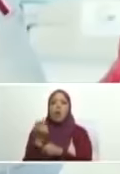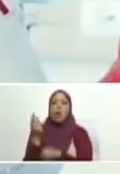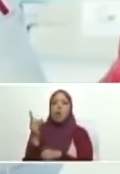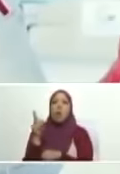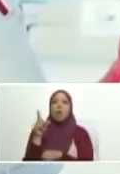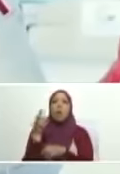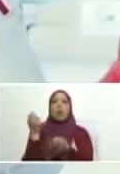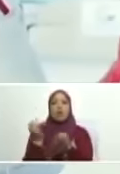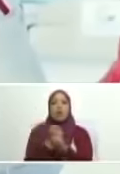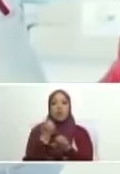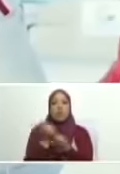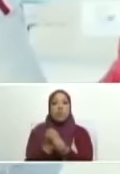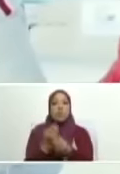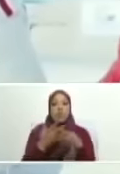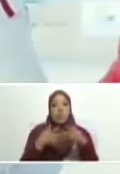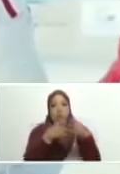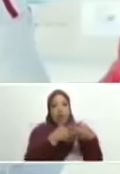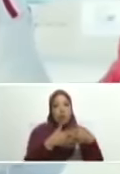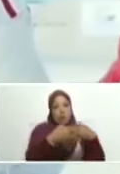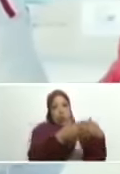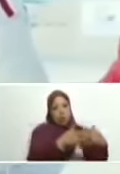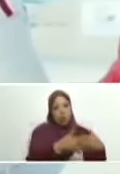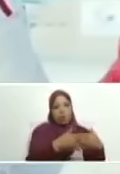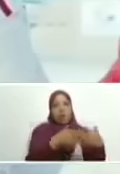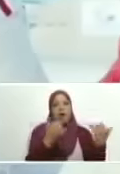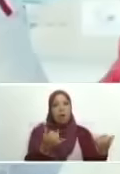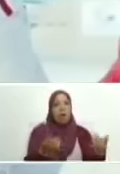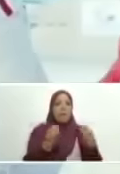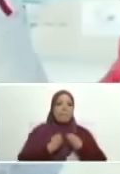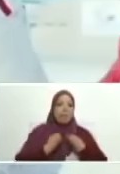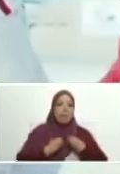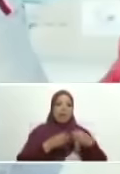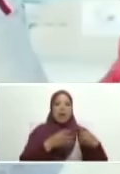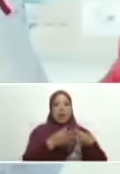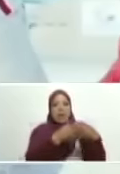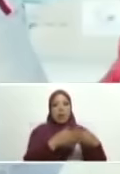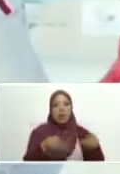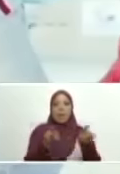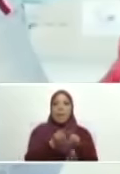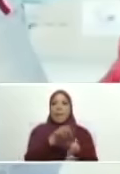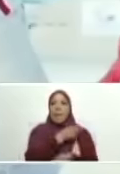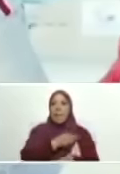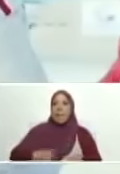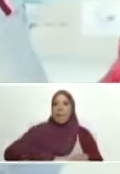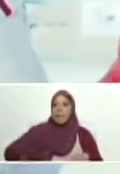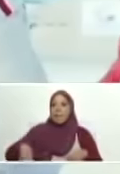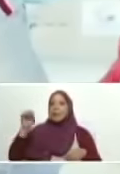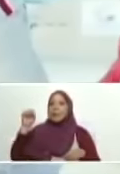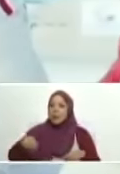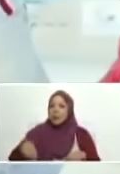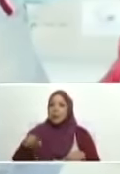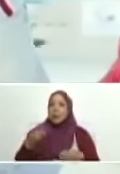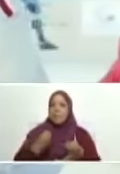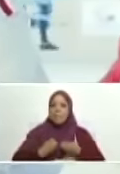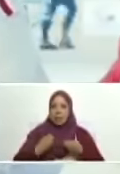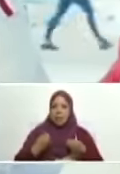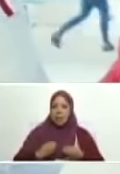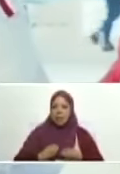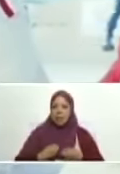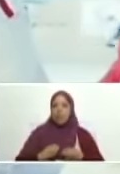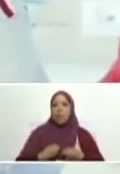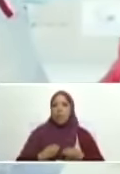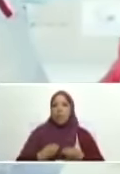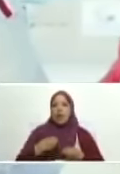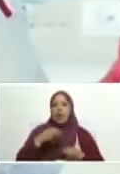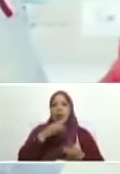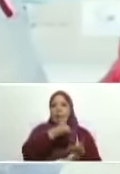ahora trabaja en Miami, vive en Miami. Y me dijo, presidente, lo que usted dice es cierto, vivo en Miami.